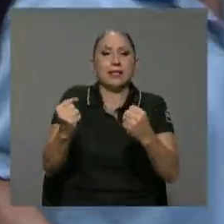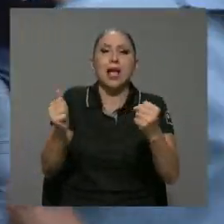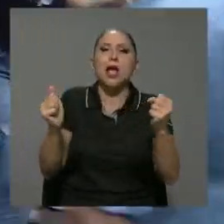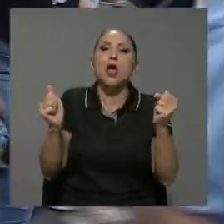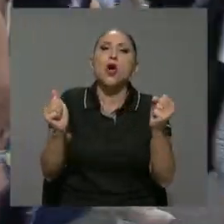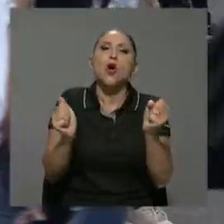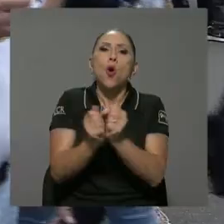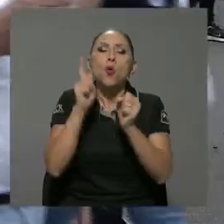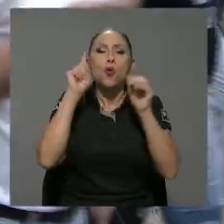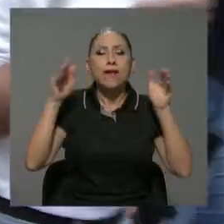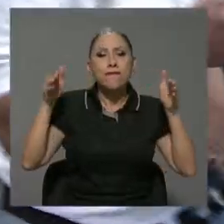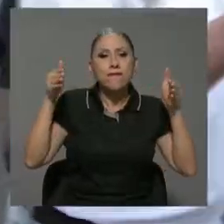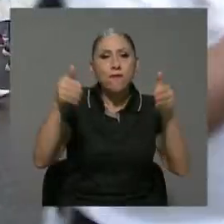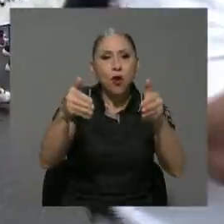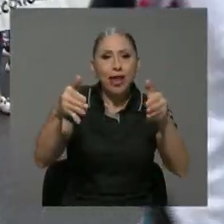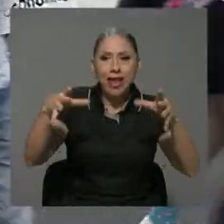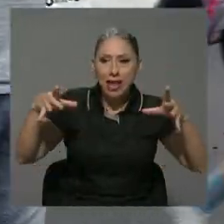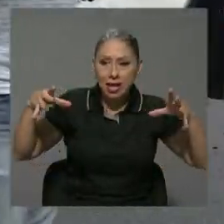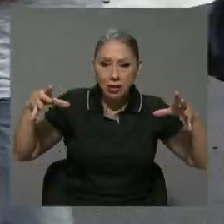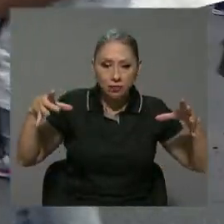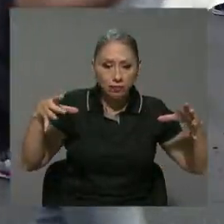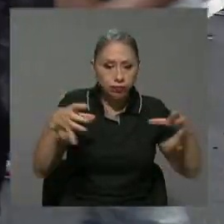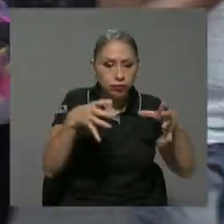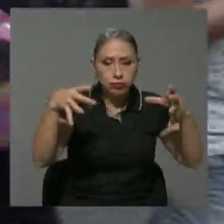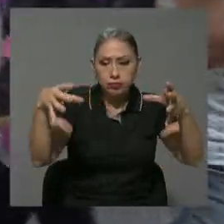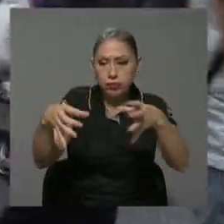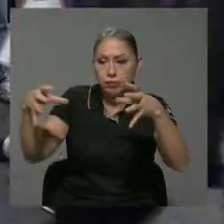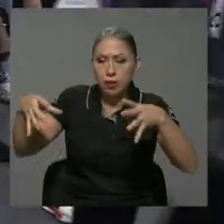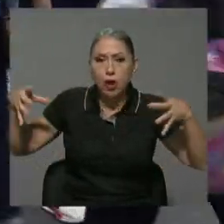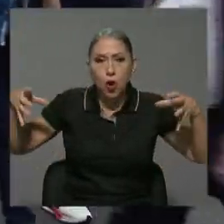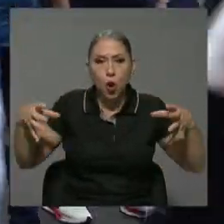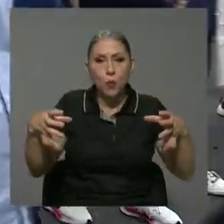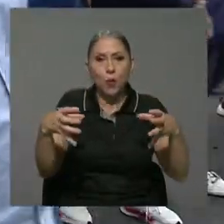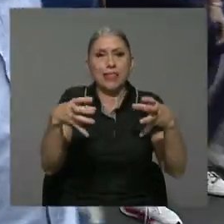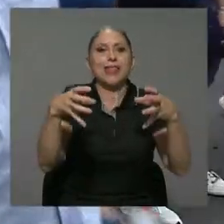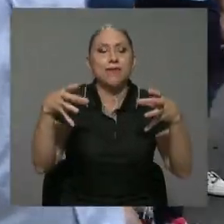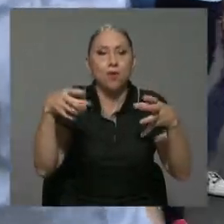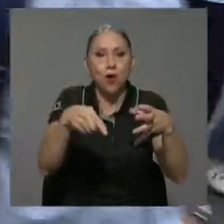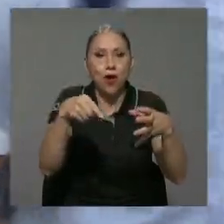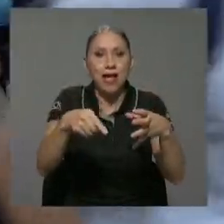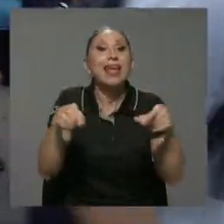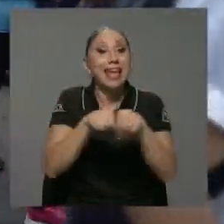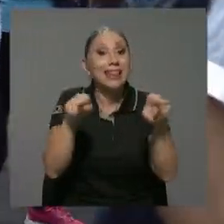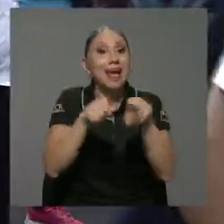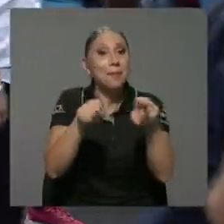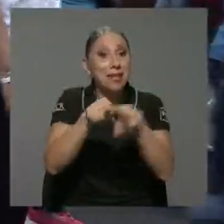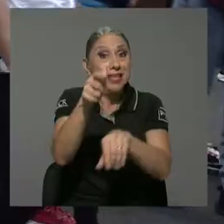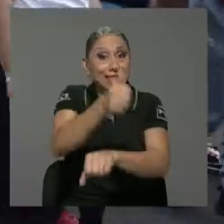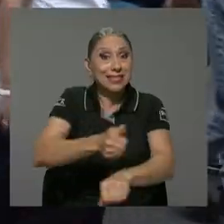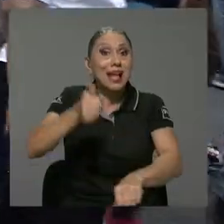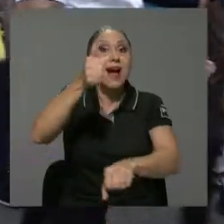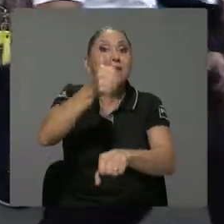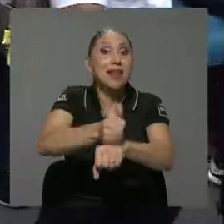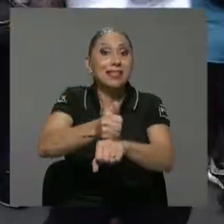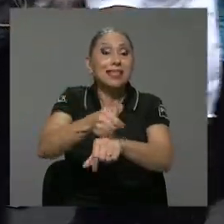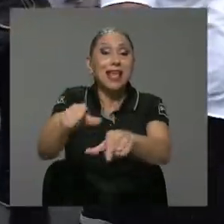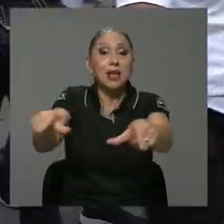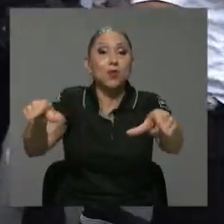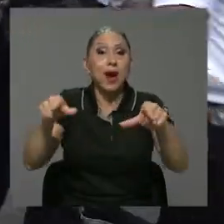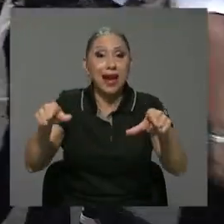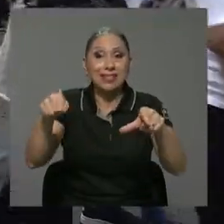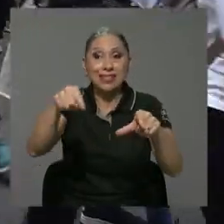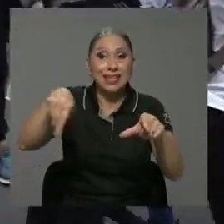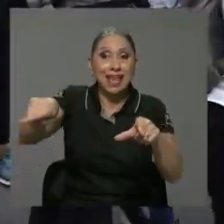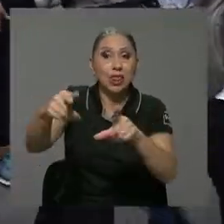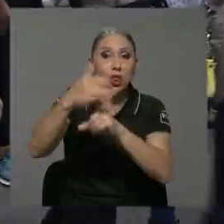corporativo, ¿verdad? Que se ha ido instalando también en algunos escenarios de toma de decisiones, ¿verdad? Ese enfoque